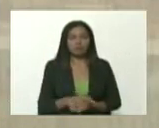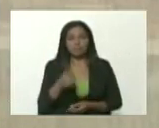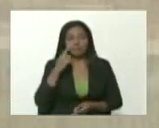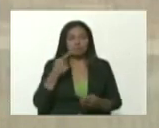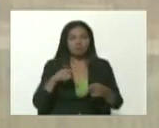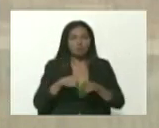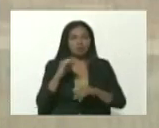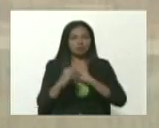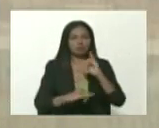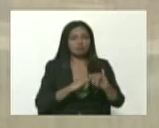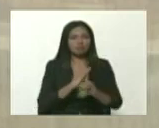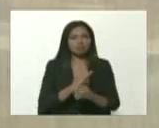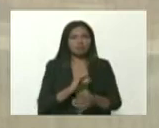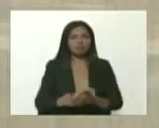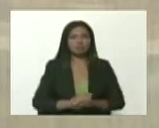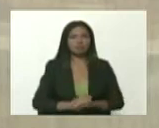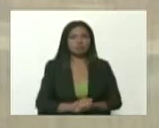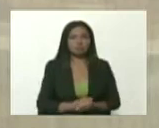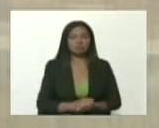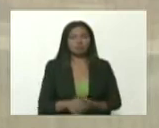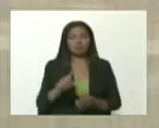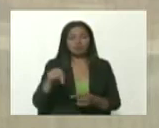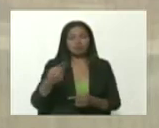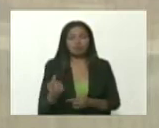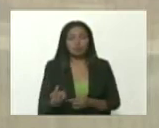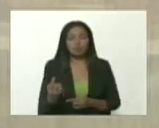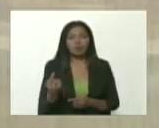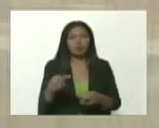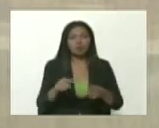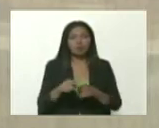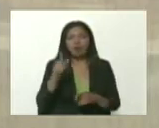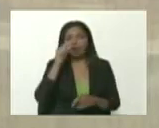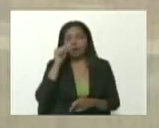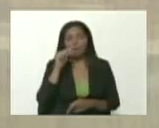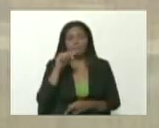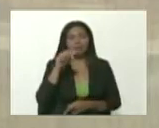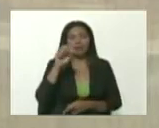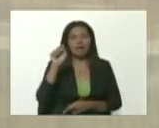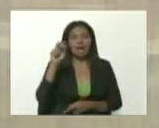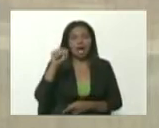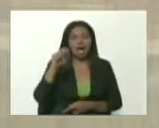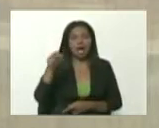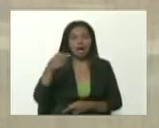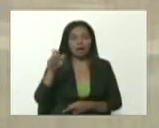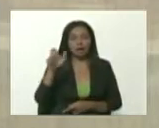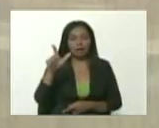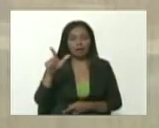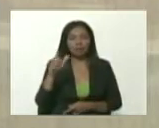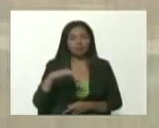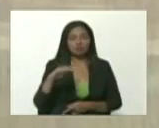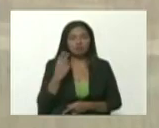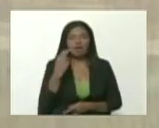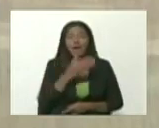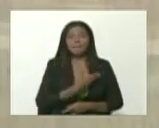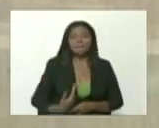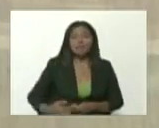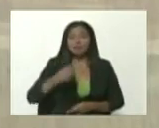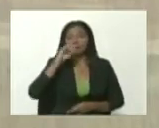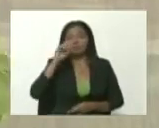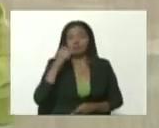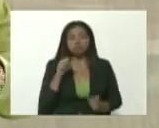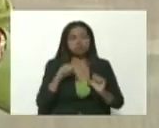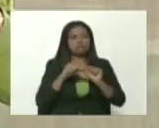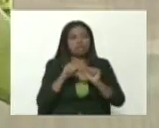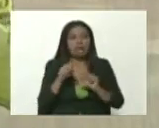por los apellidos, ¿eh? Y después, Miguel Ángel Sierra Calderón nos envía, Nicolás Maduro, no se